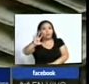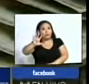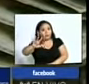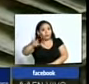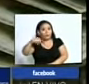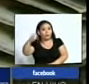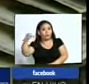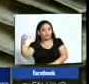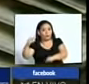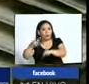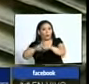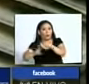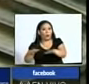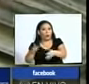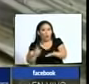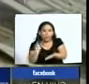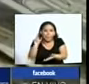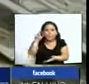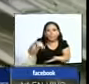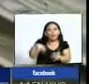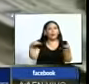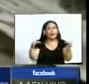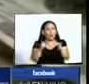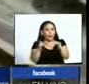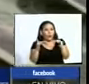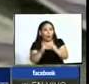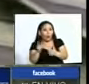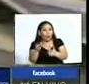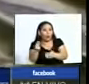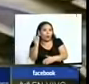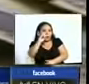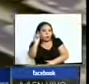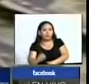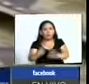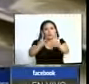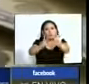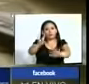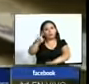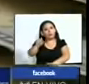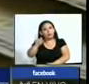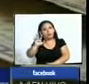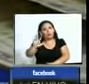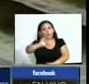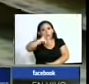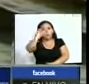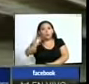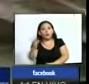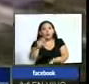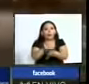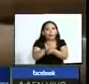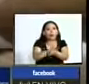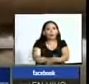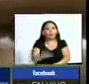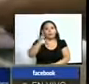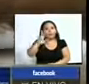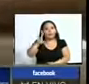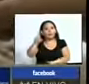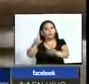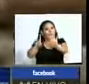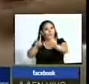$645.8 millones en certificados del Tesoro, con una tasa de interés de 7.5% a pagar en 360